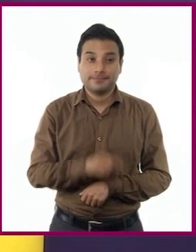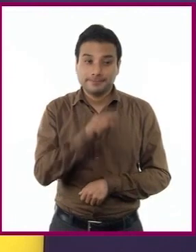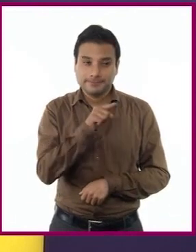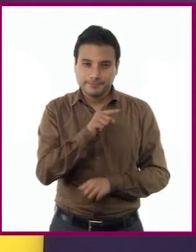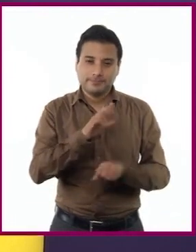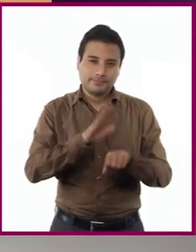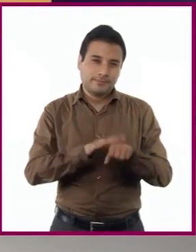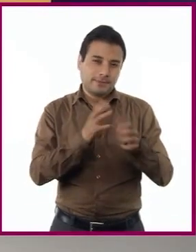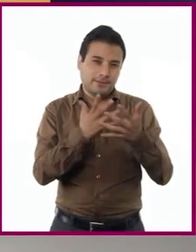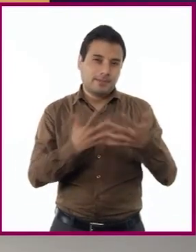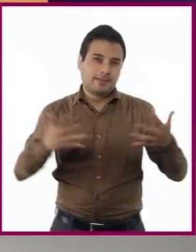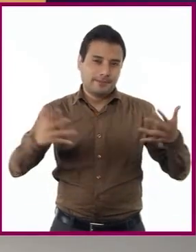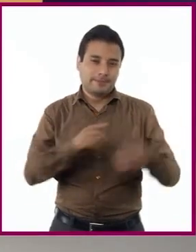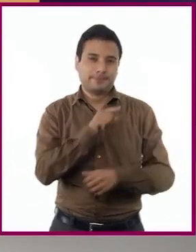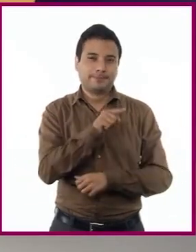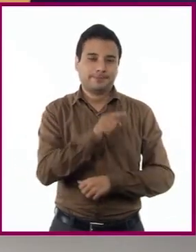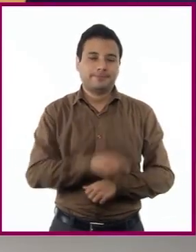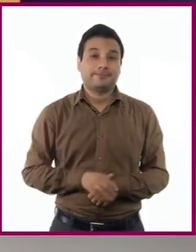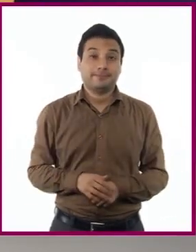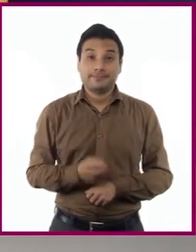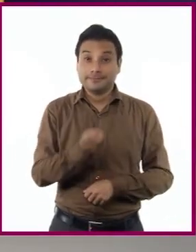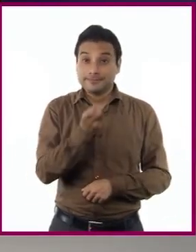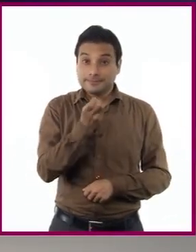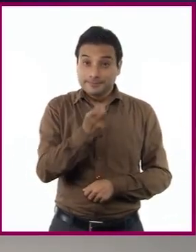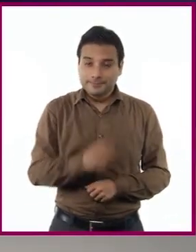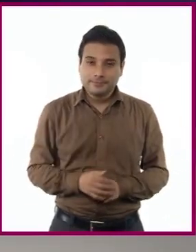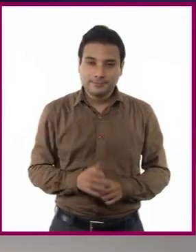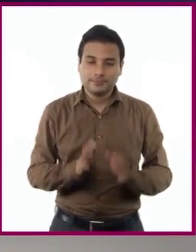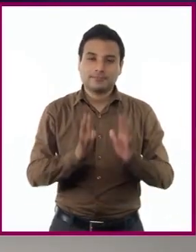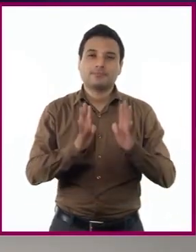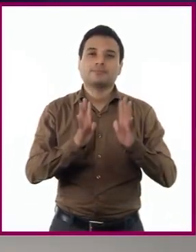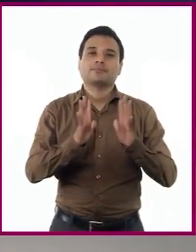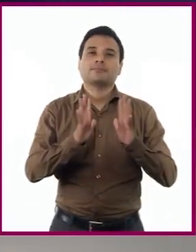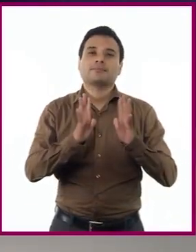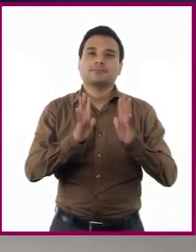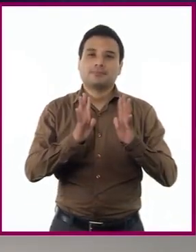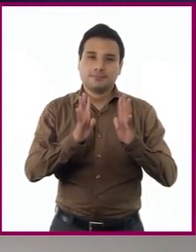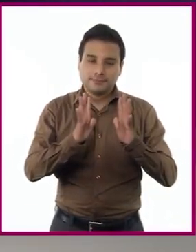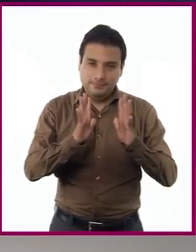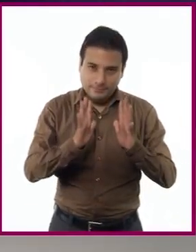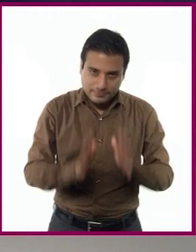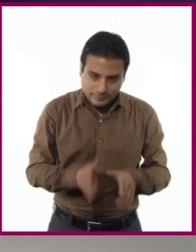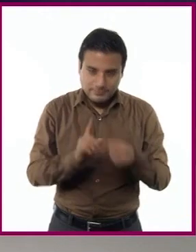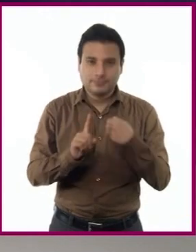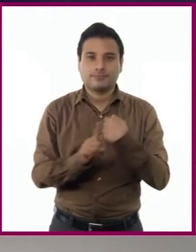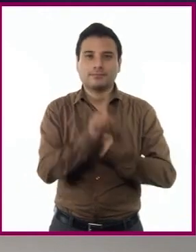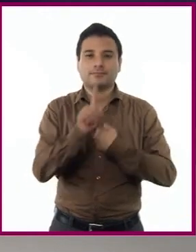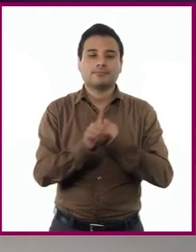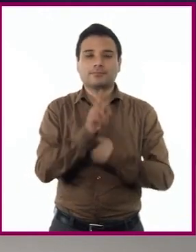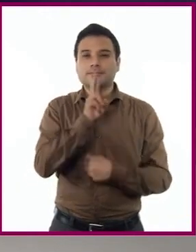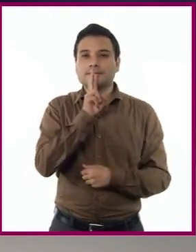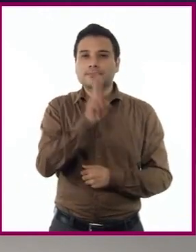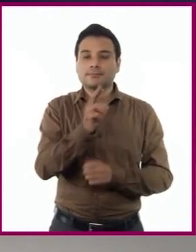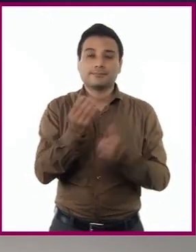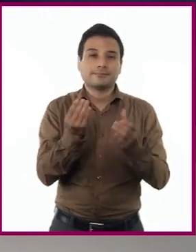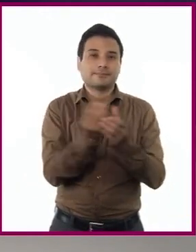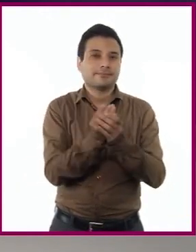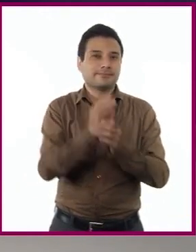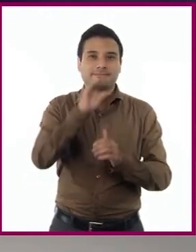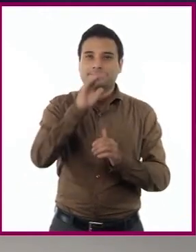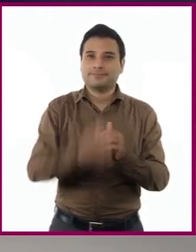espacio con esto se responde el problema inicial y se concluye la sesión